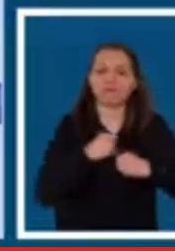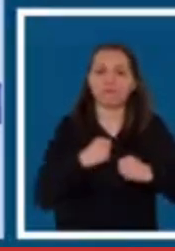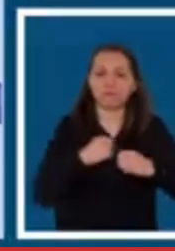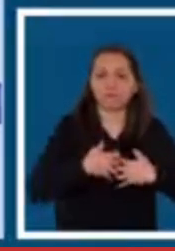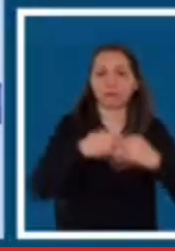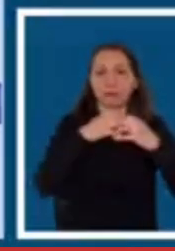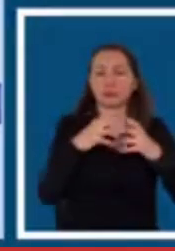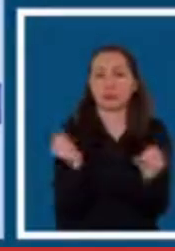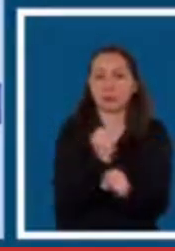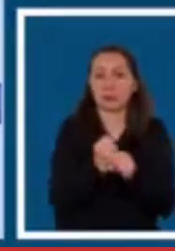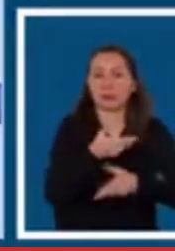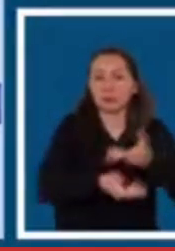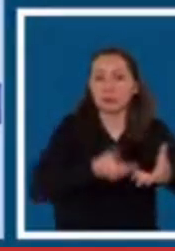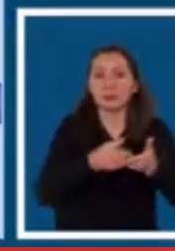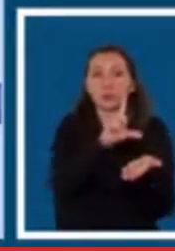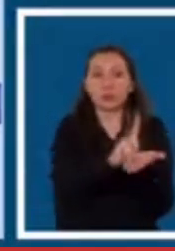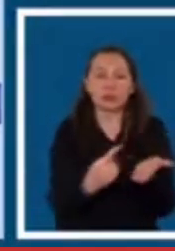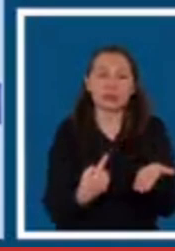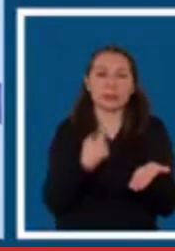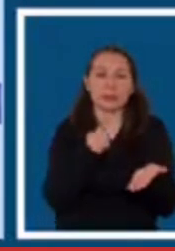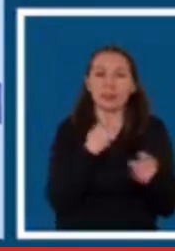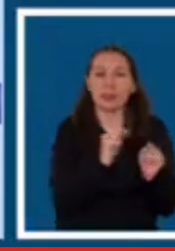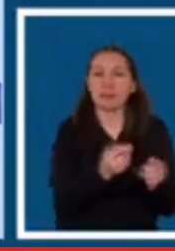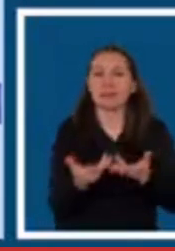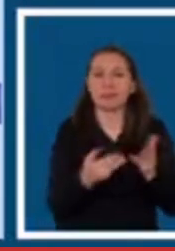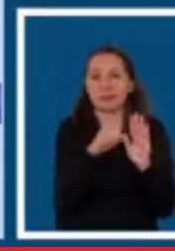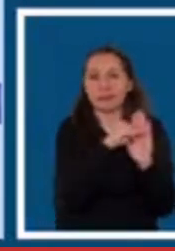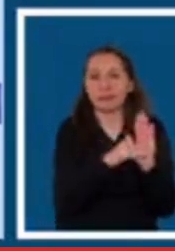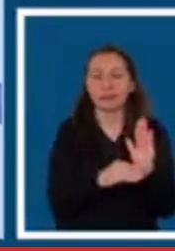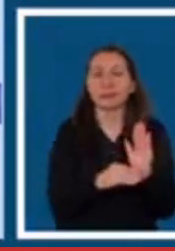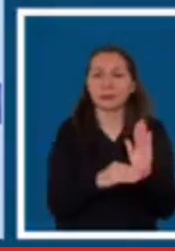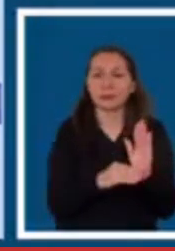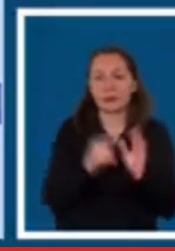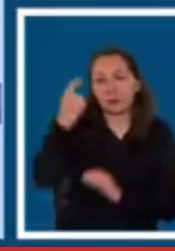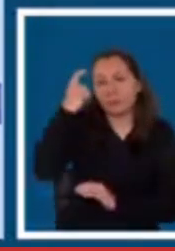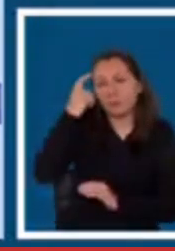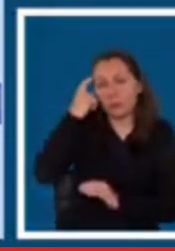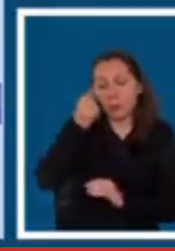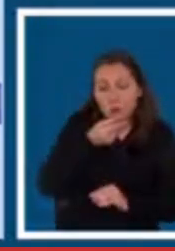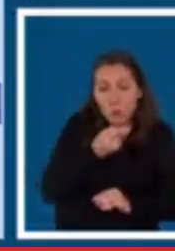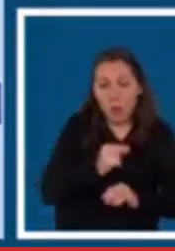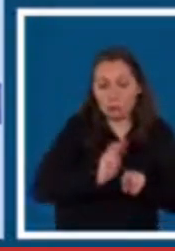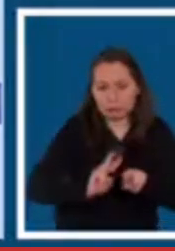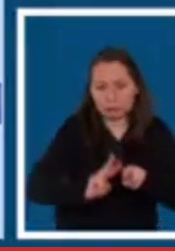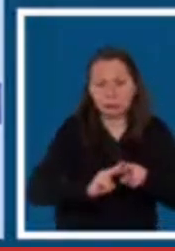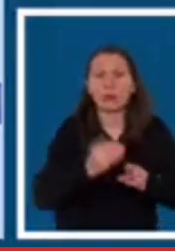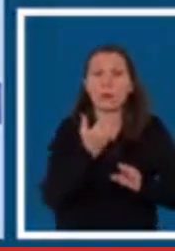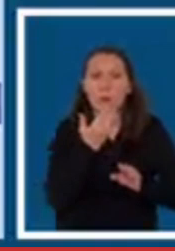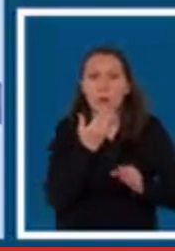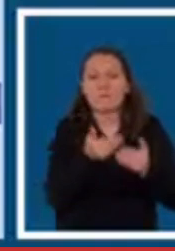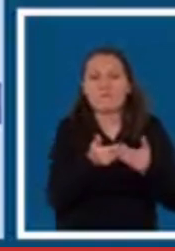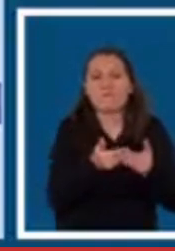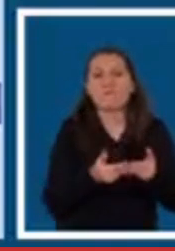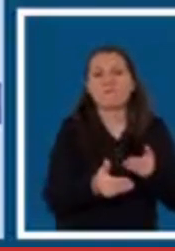productivo para las zonas que han resultado afectadas medidas que van a estar tanto pensando en un corto plazo como también en